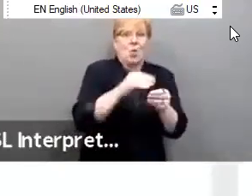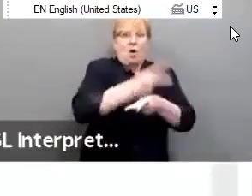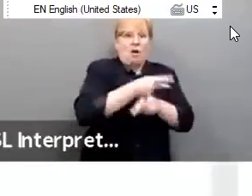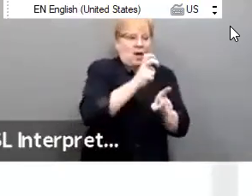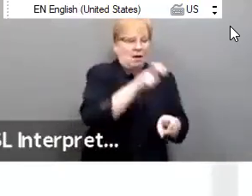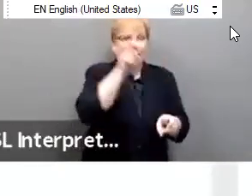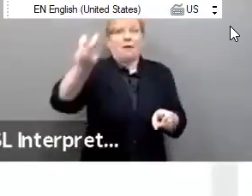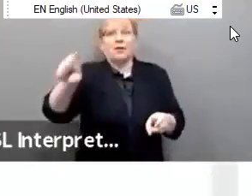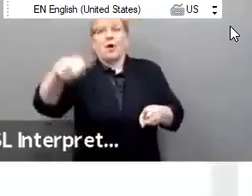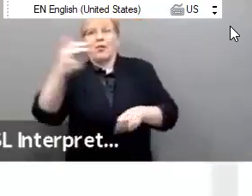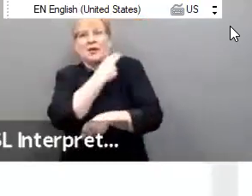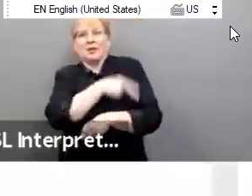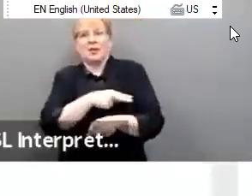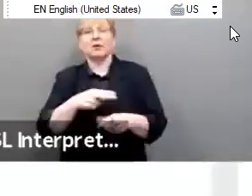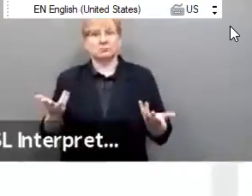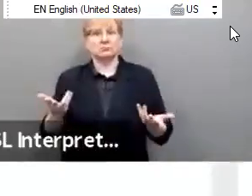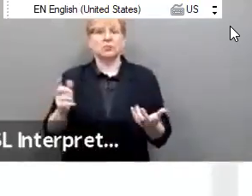no está tan